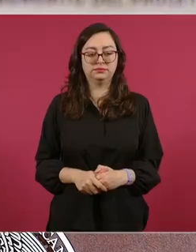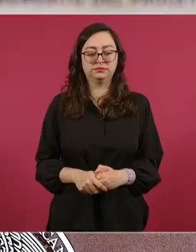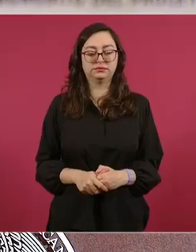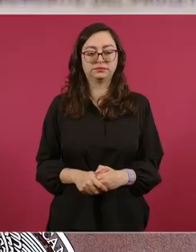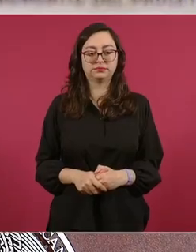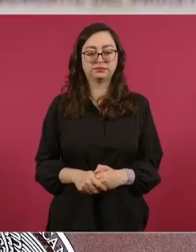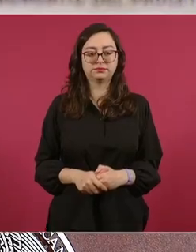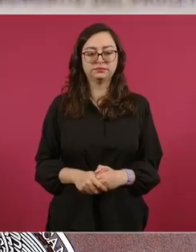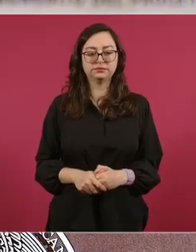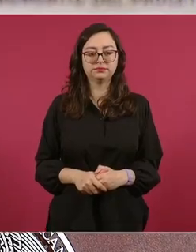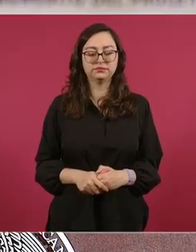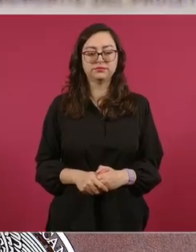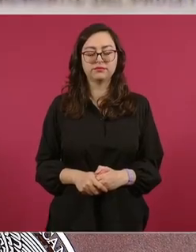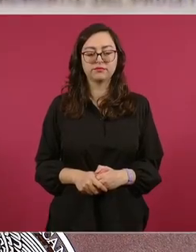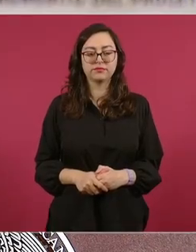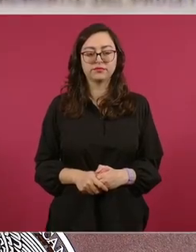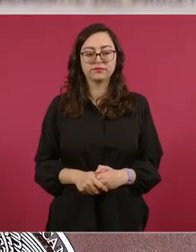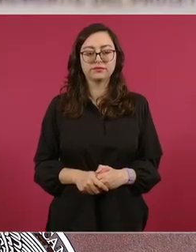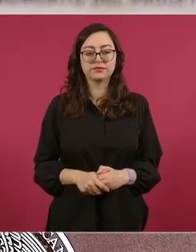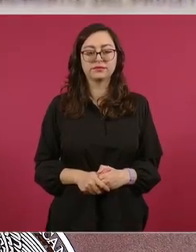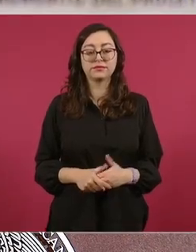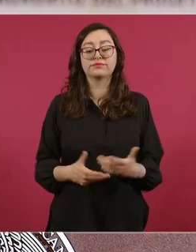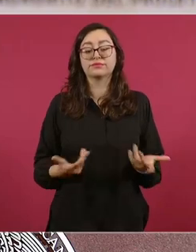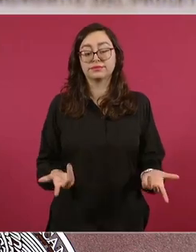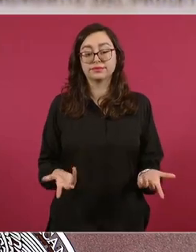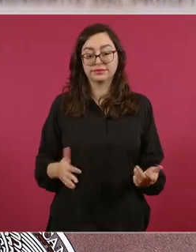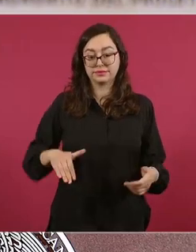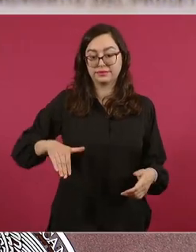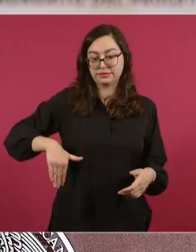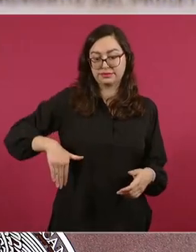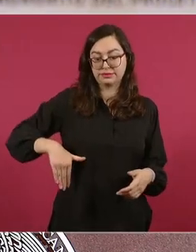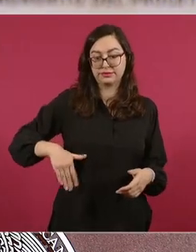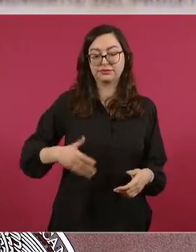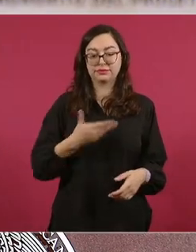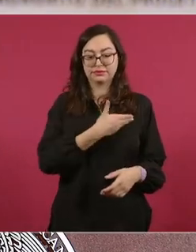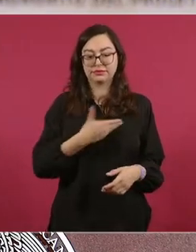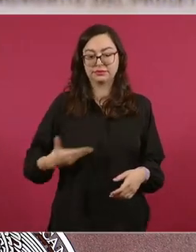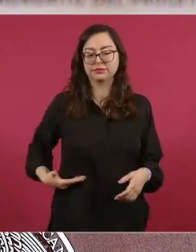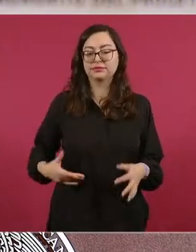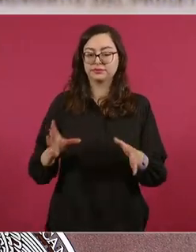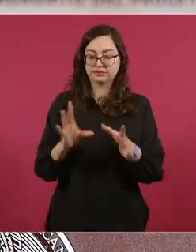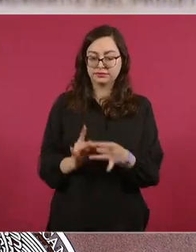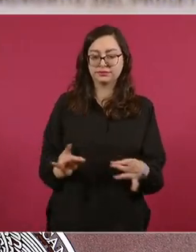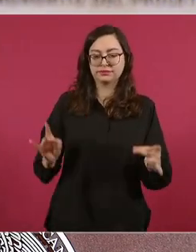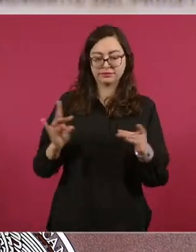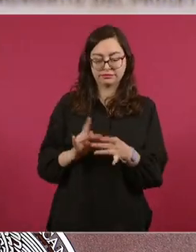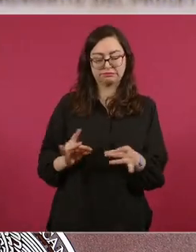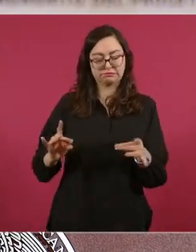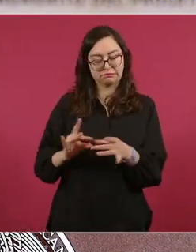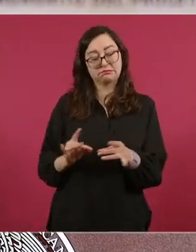hablaba precisamente el presidente Andrés Manuel López Obrador hace un momento, lo cual